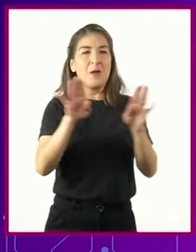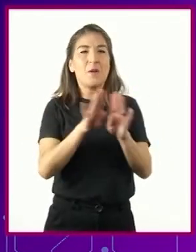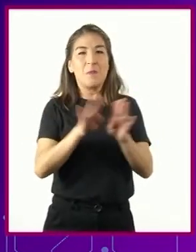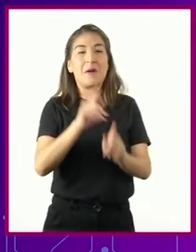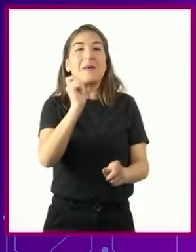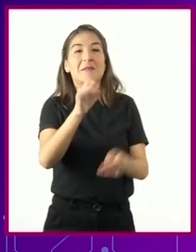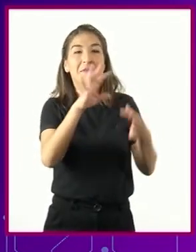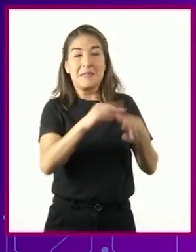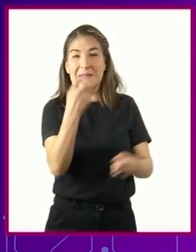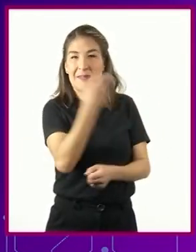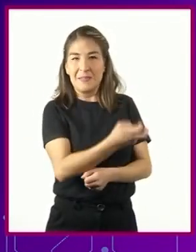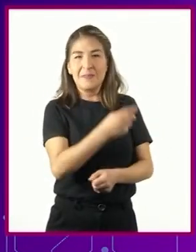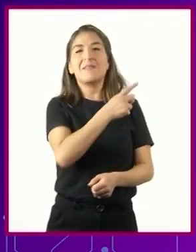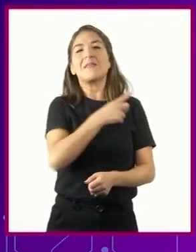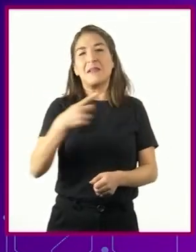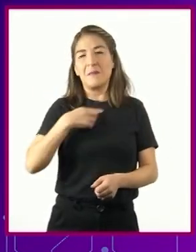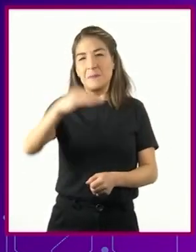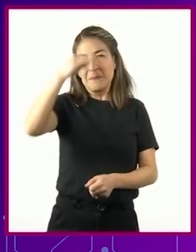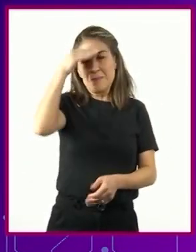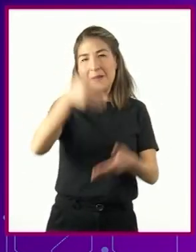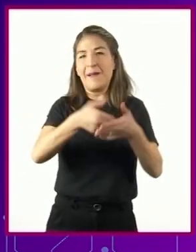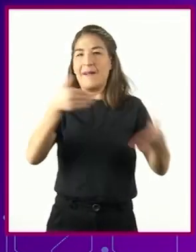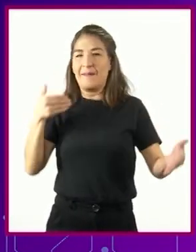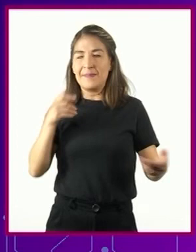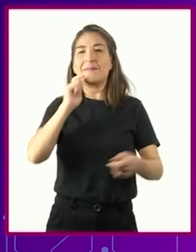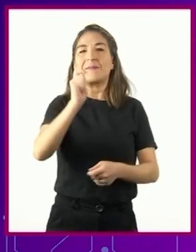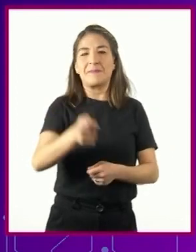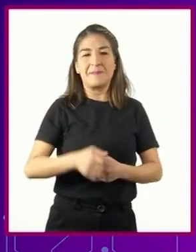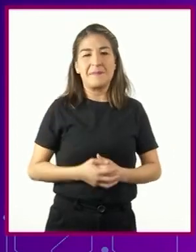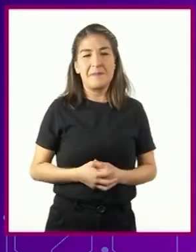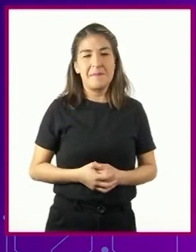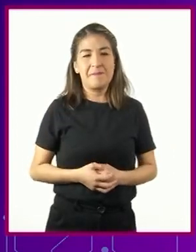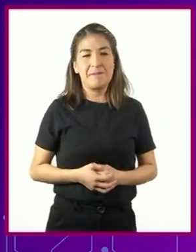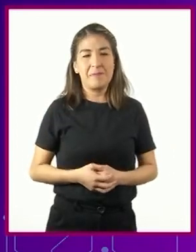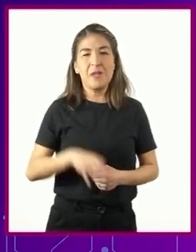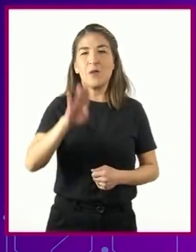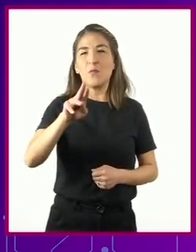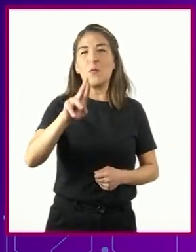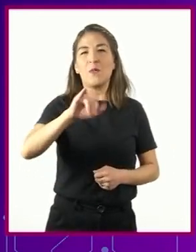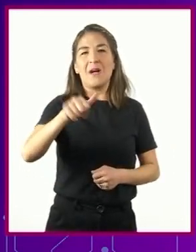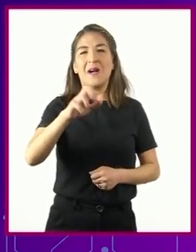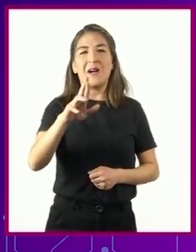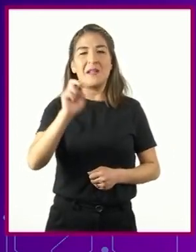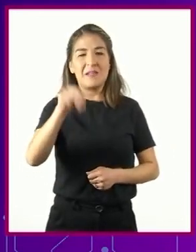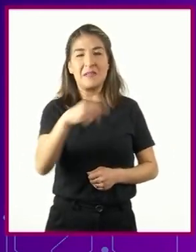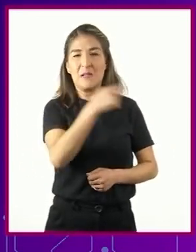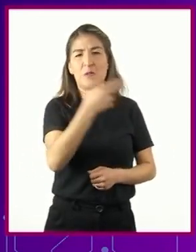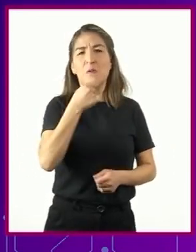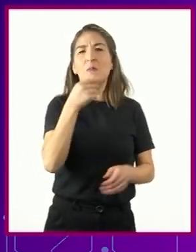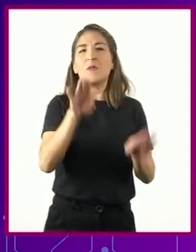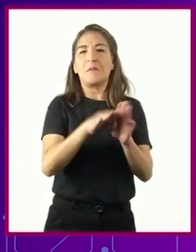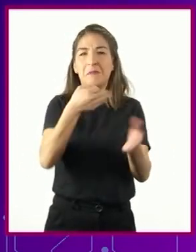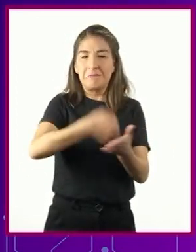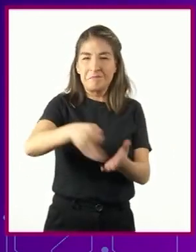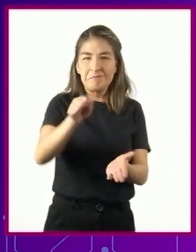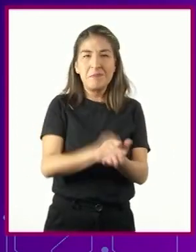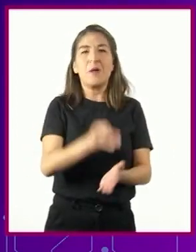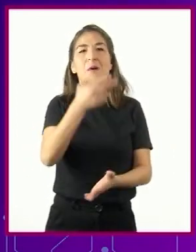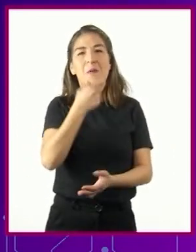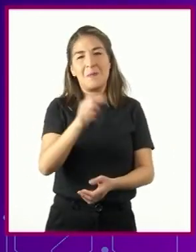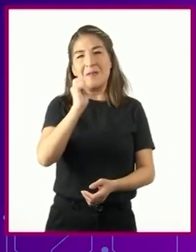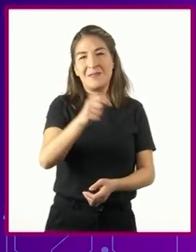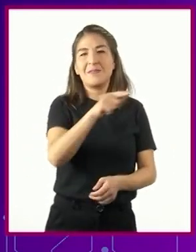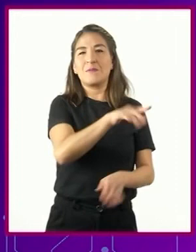tratarse de ellos se debería tener en cuenta lo siguiente. Bukharin no solo es un valiosísimo y notable teórico